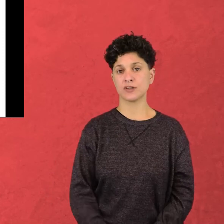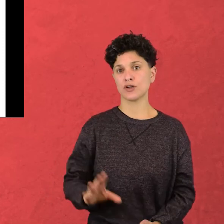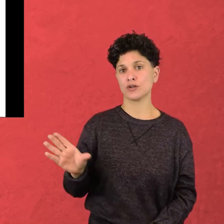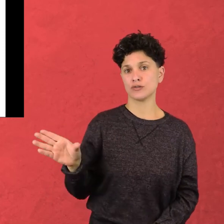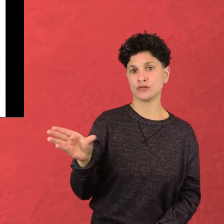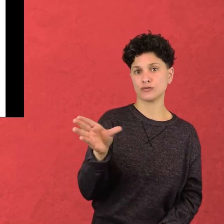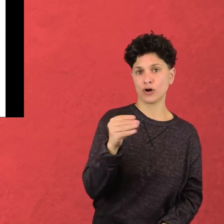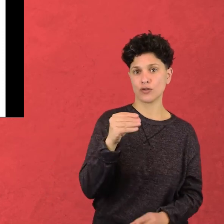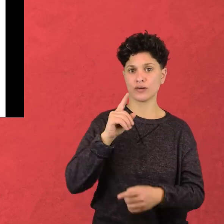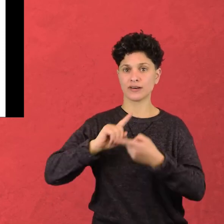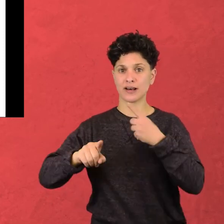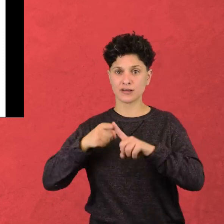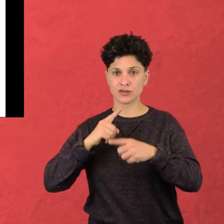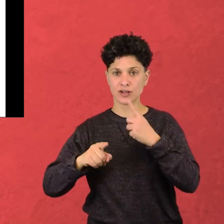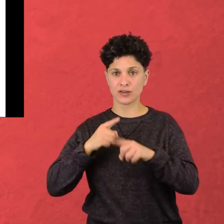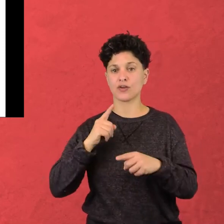falta de libertad.